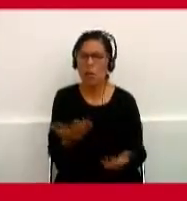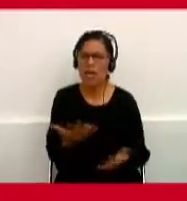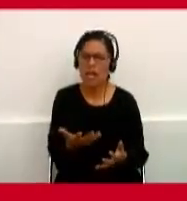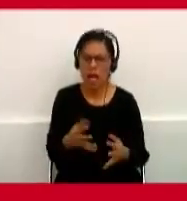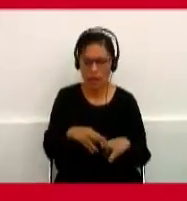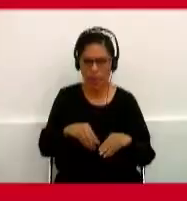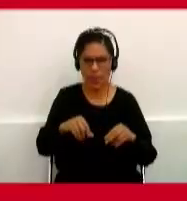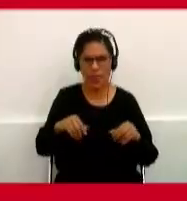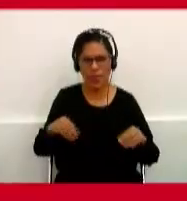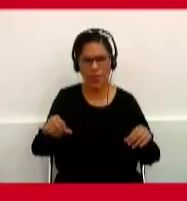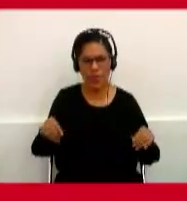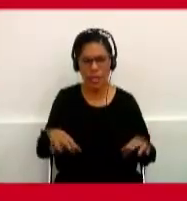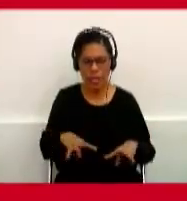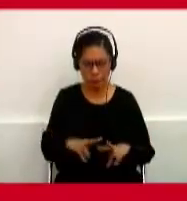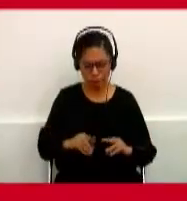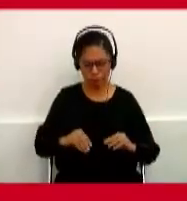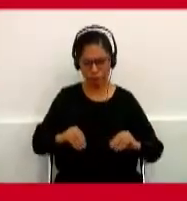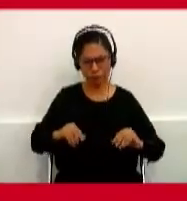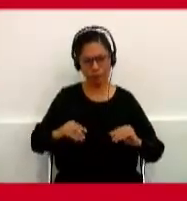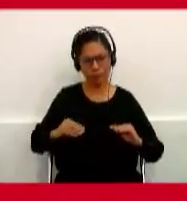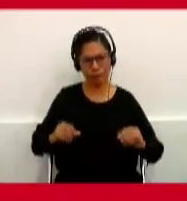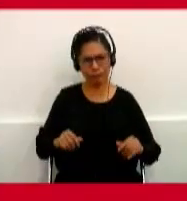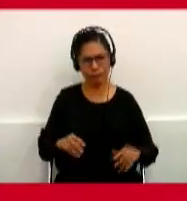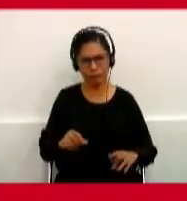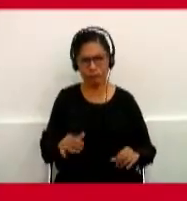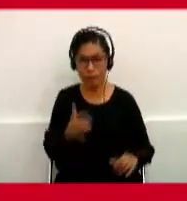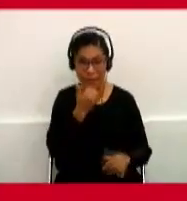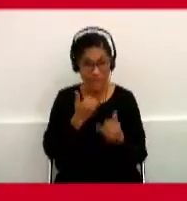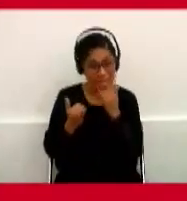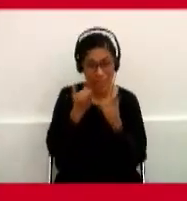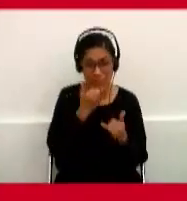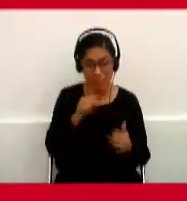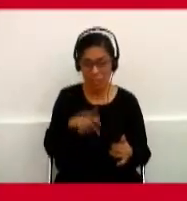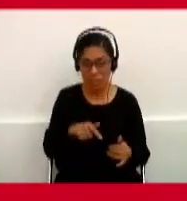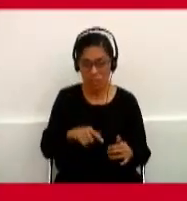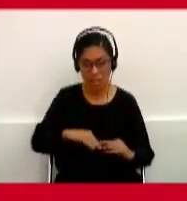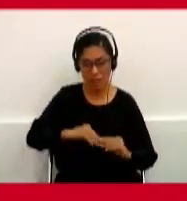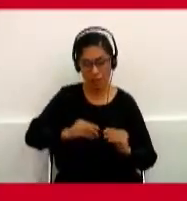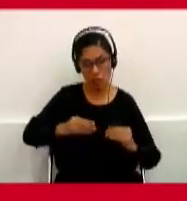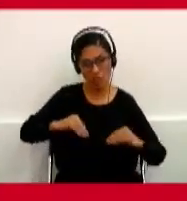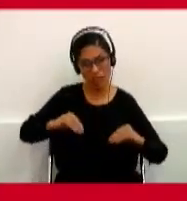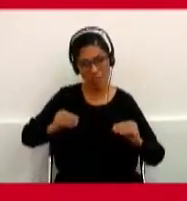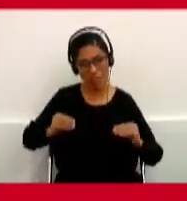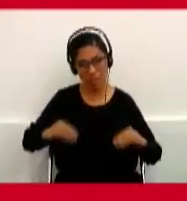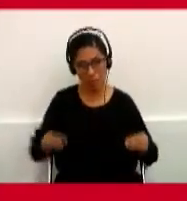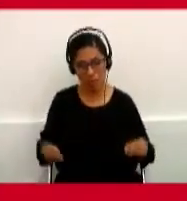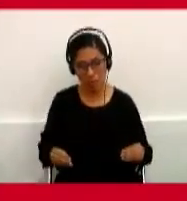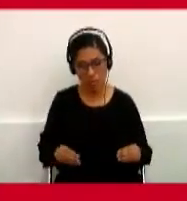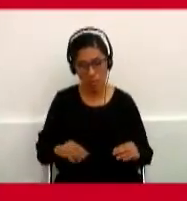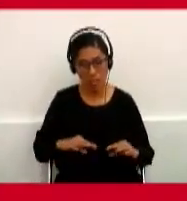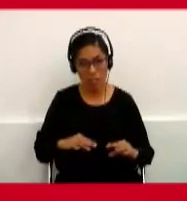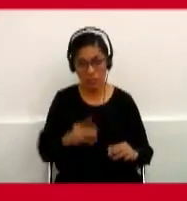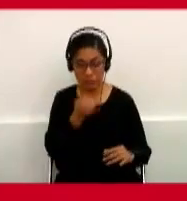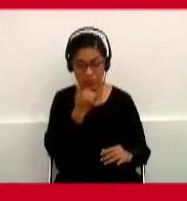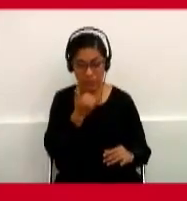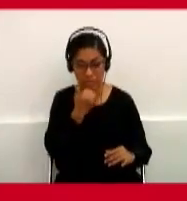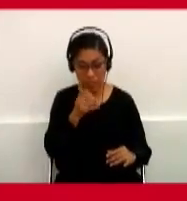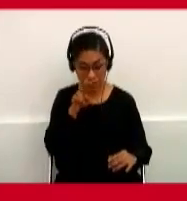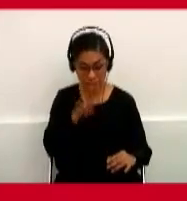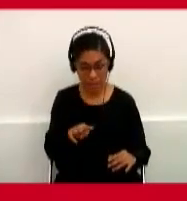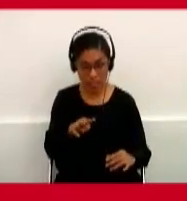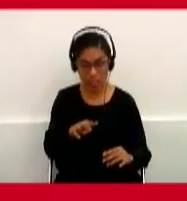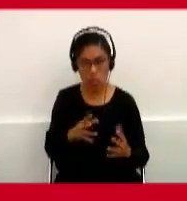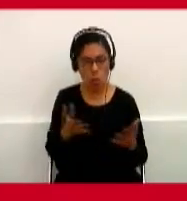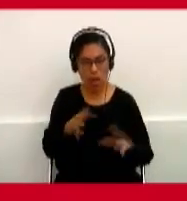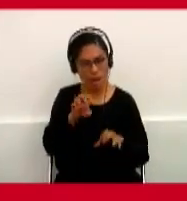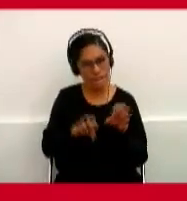de arcilloso, o sea, las fallas que teníamos nosotros pasaban por la fundación, porque usualmente los tipos de falla que se suele evaluar en los pads de lisivación